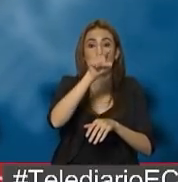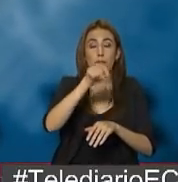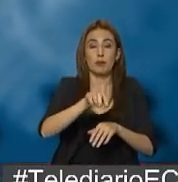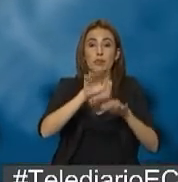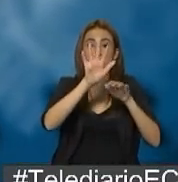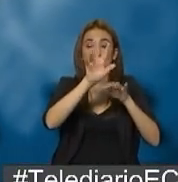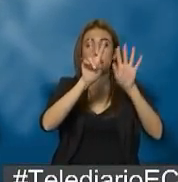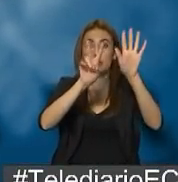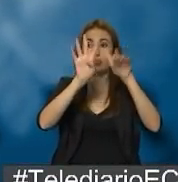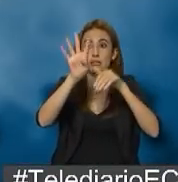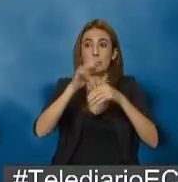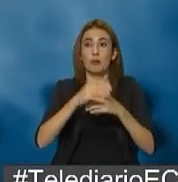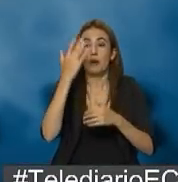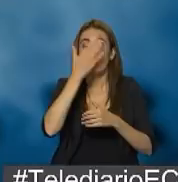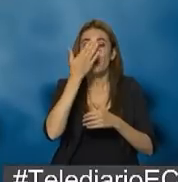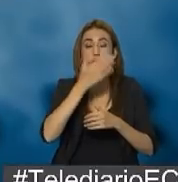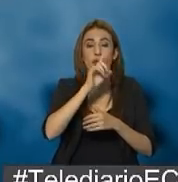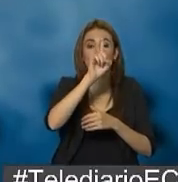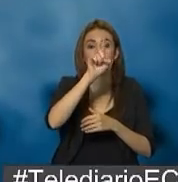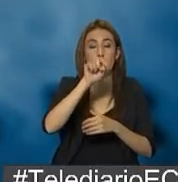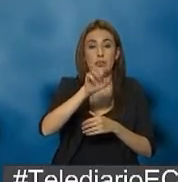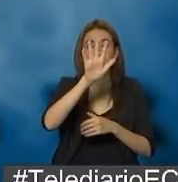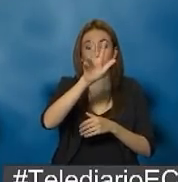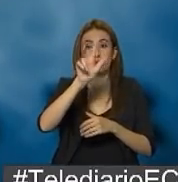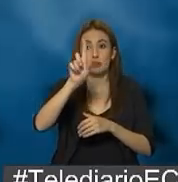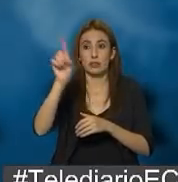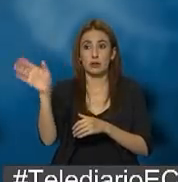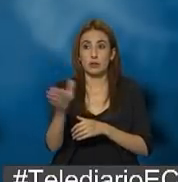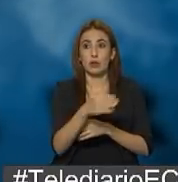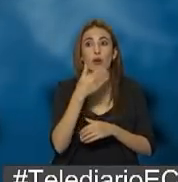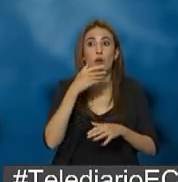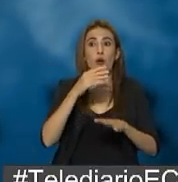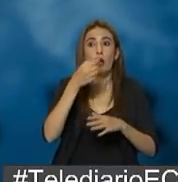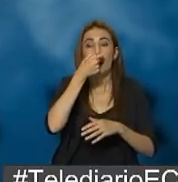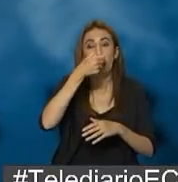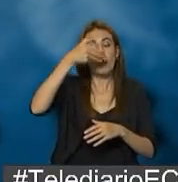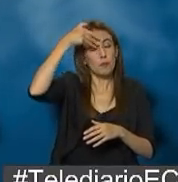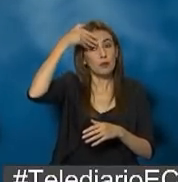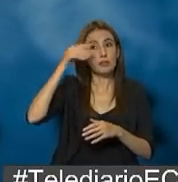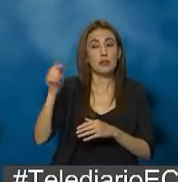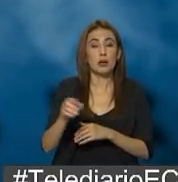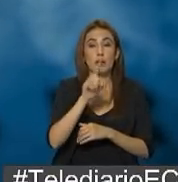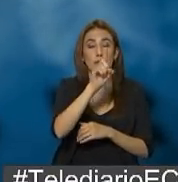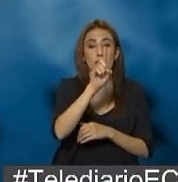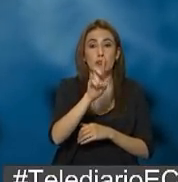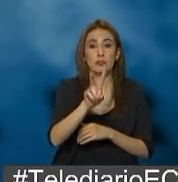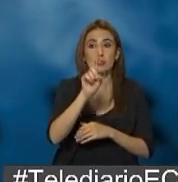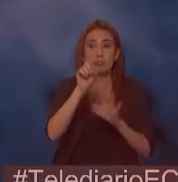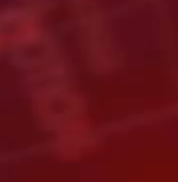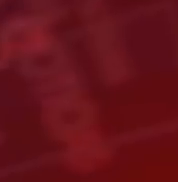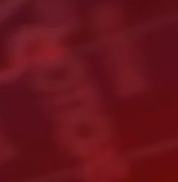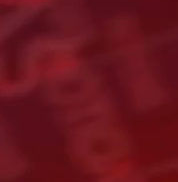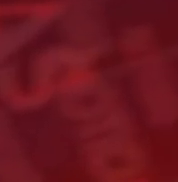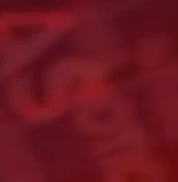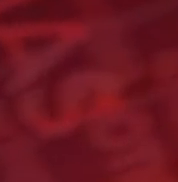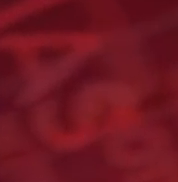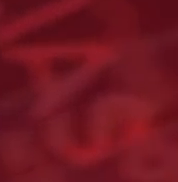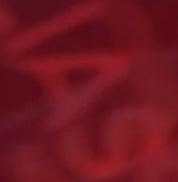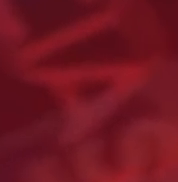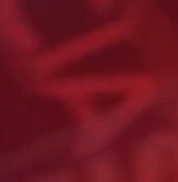Esmeraldas, 1.531, Santo Domingo de los Áchilas, 1.398 y Azuay, 1.262.